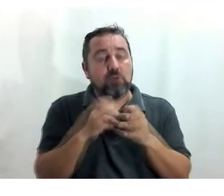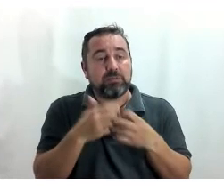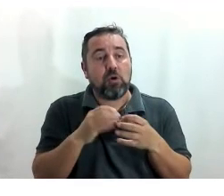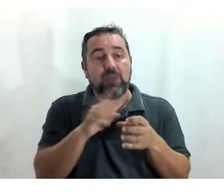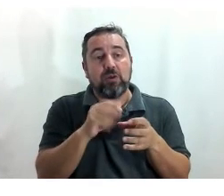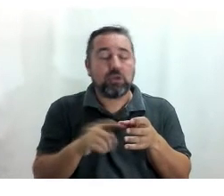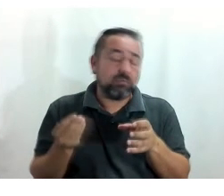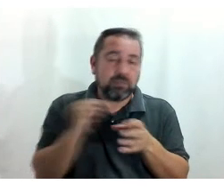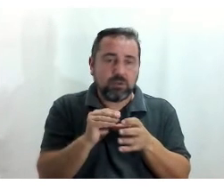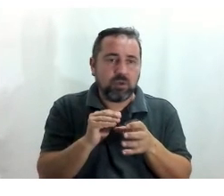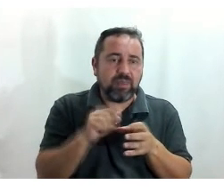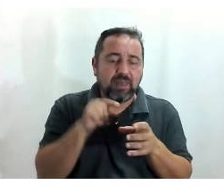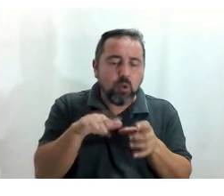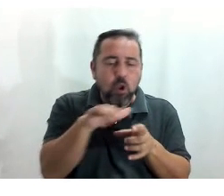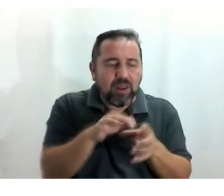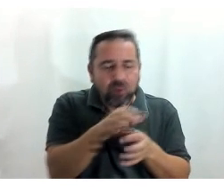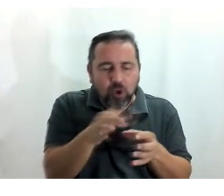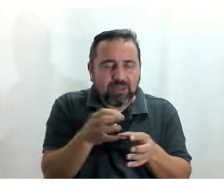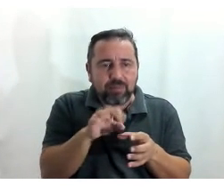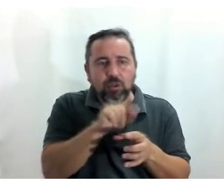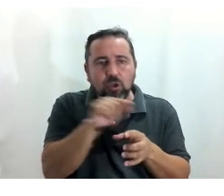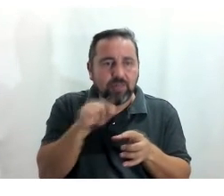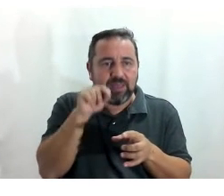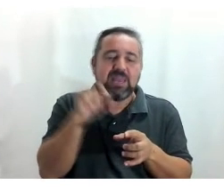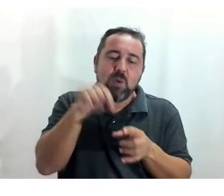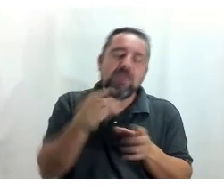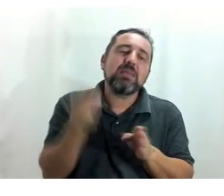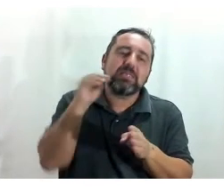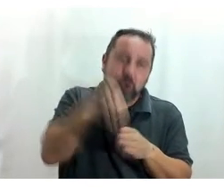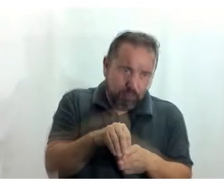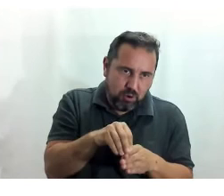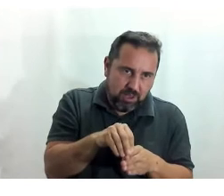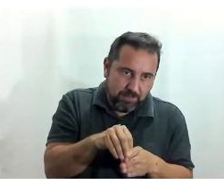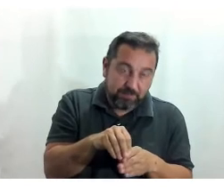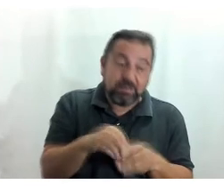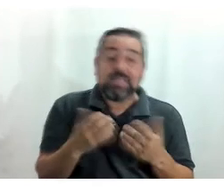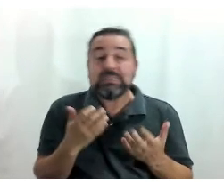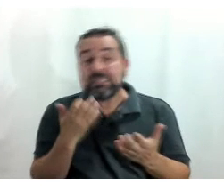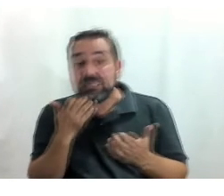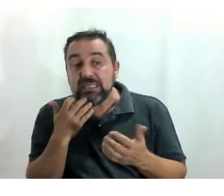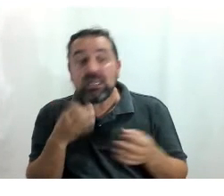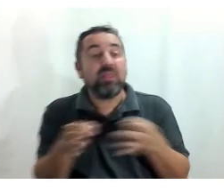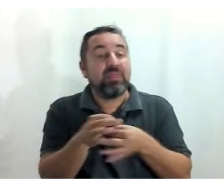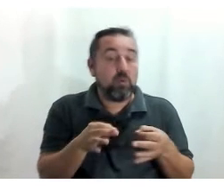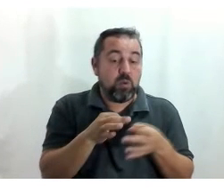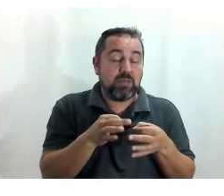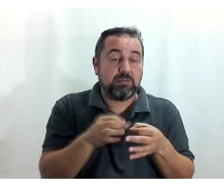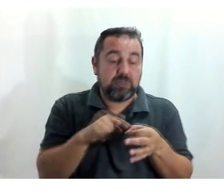órgano de Corti, sino que tienen que ir a su localización correcta y ahí incorporarse. Y si las células sobreviven a todo este